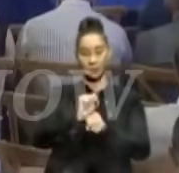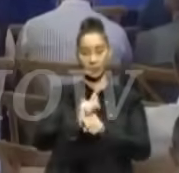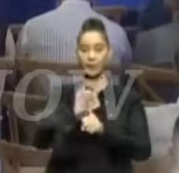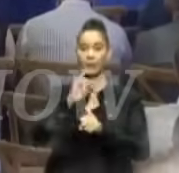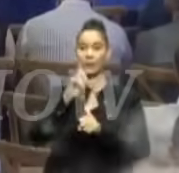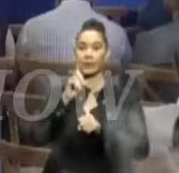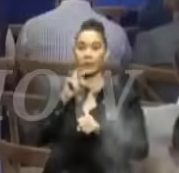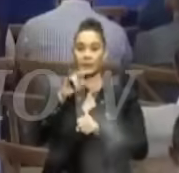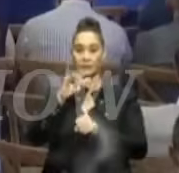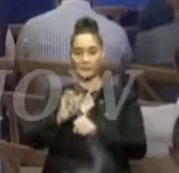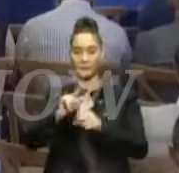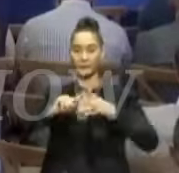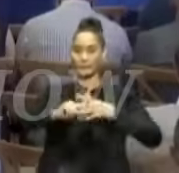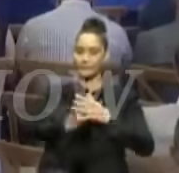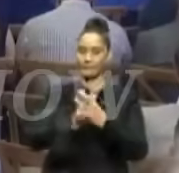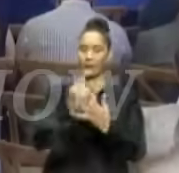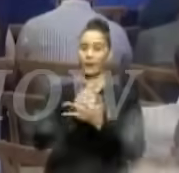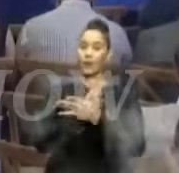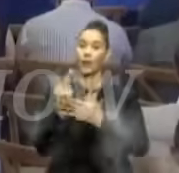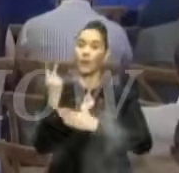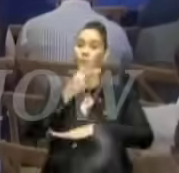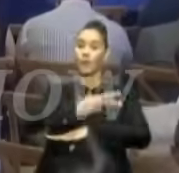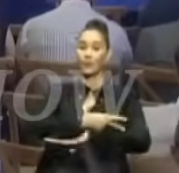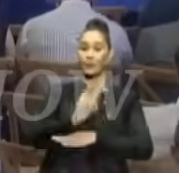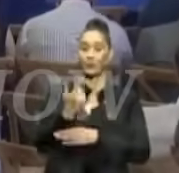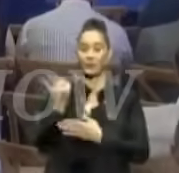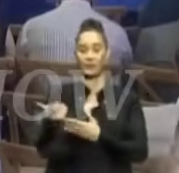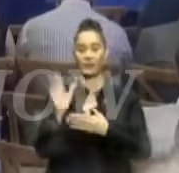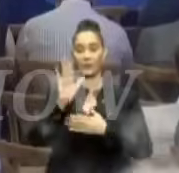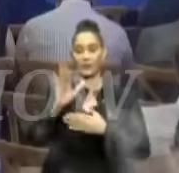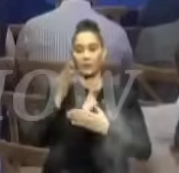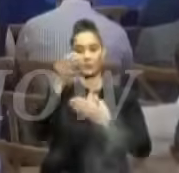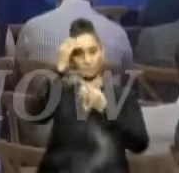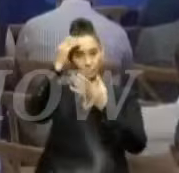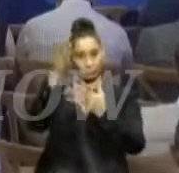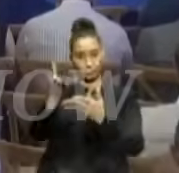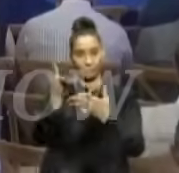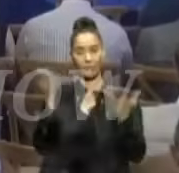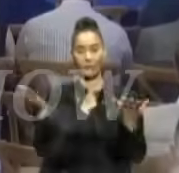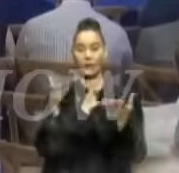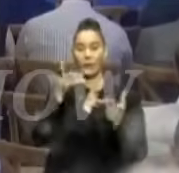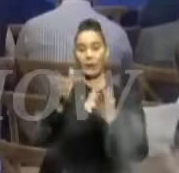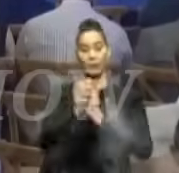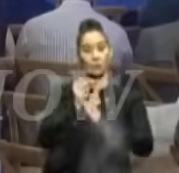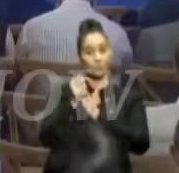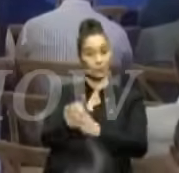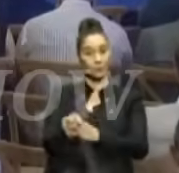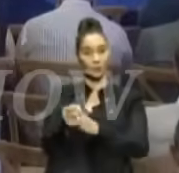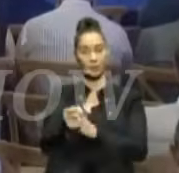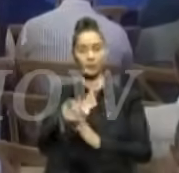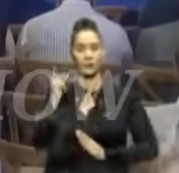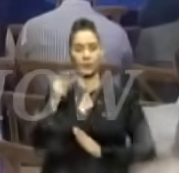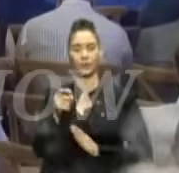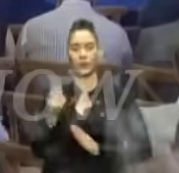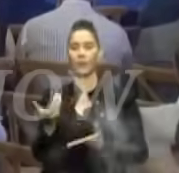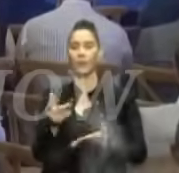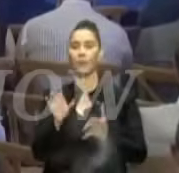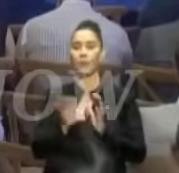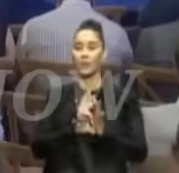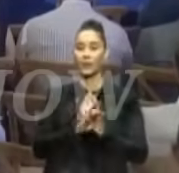ind está va a iniciar en los próximos días por su orientación bajo sus órdenes como es el